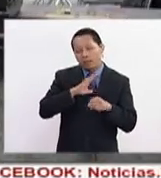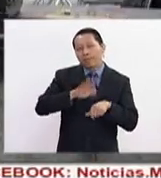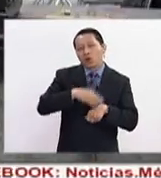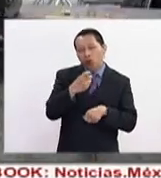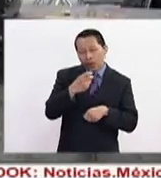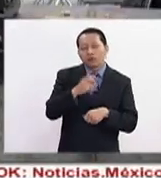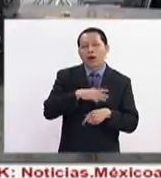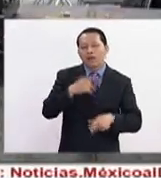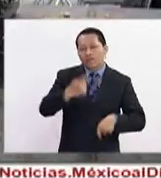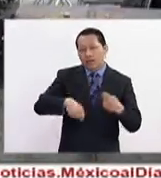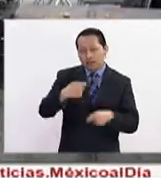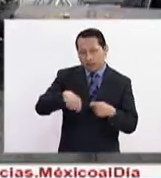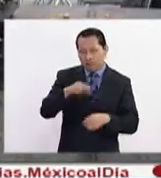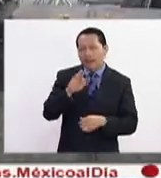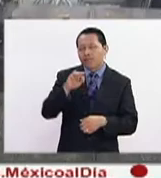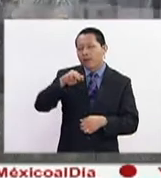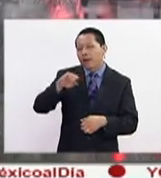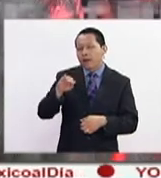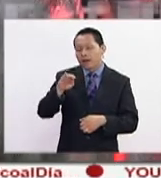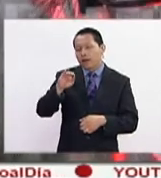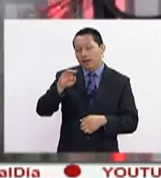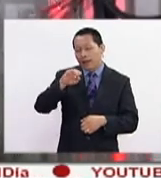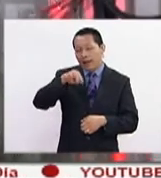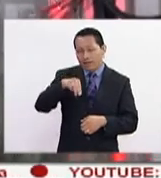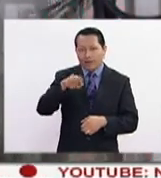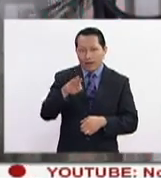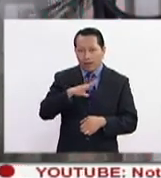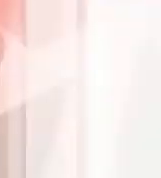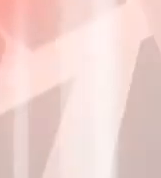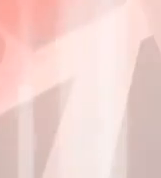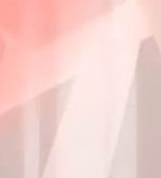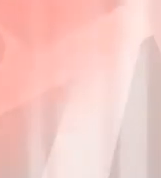crédito flexible por parte del FMI para nuestro país.